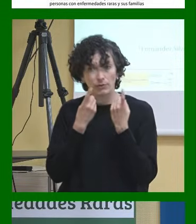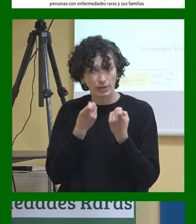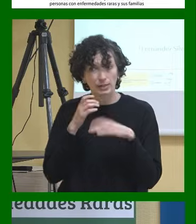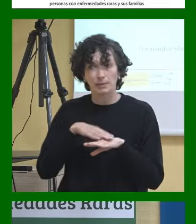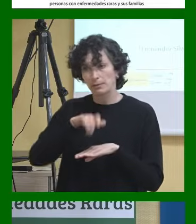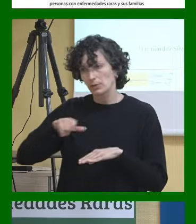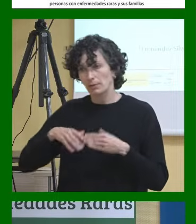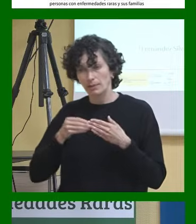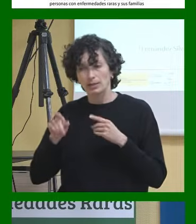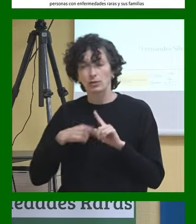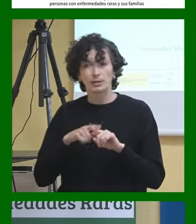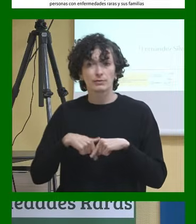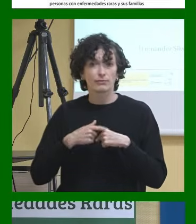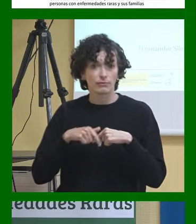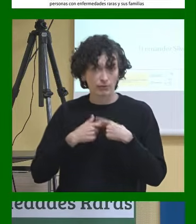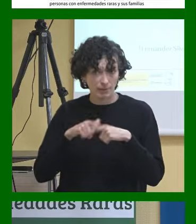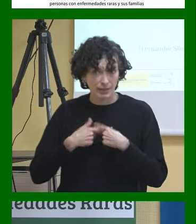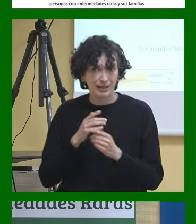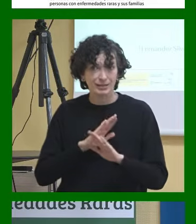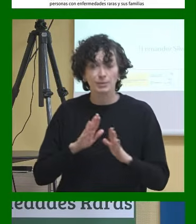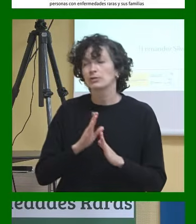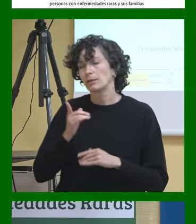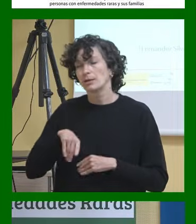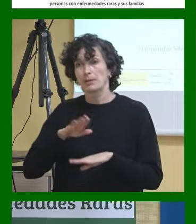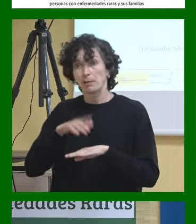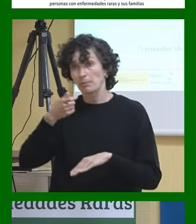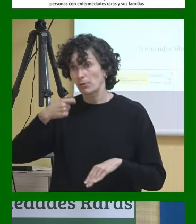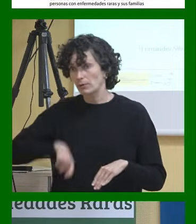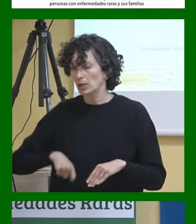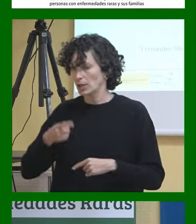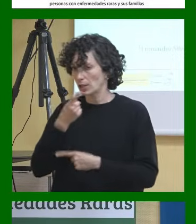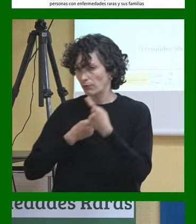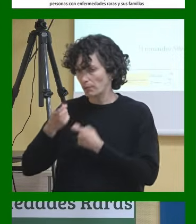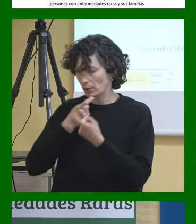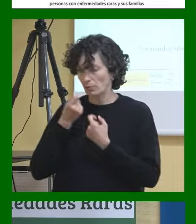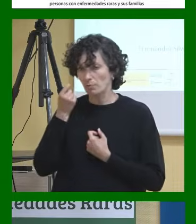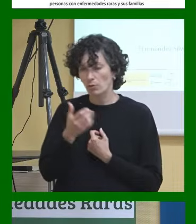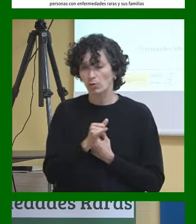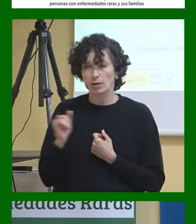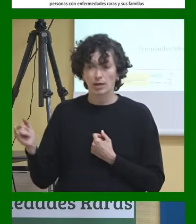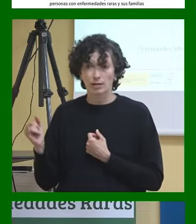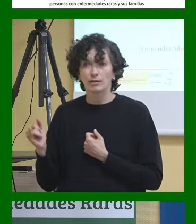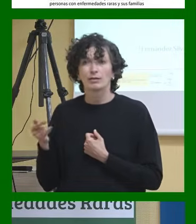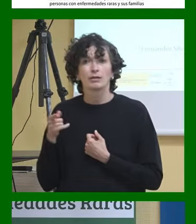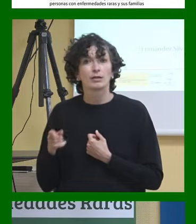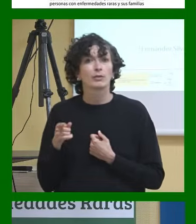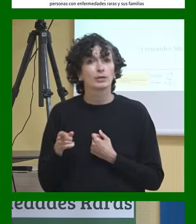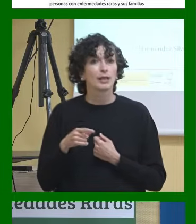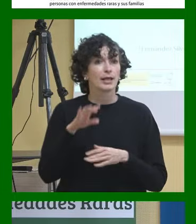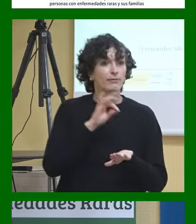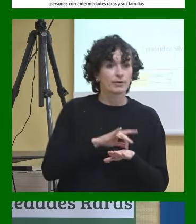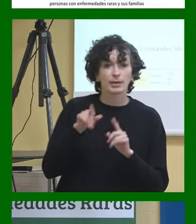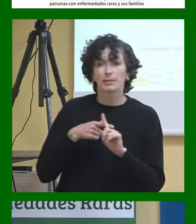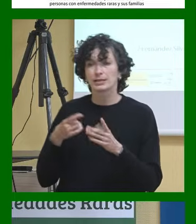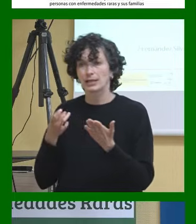pacientes y las familias, sino que para los profesionales también. Tenemos muy poquitas referencias que hayan analizado la relación entre